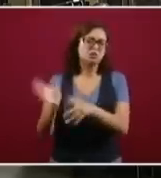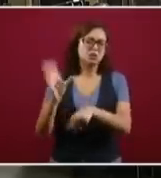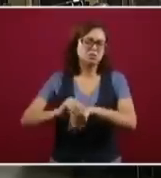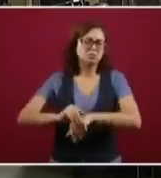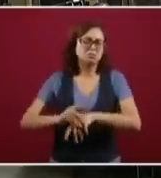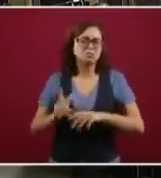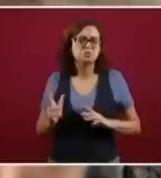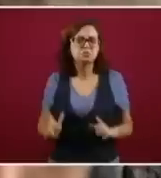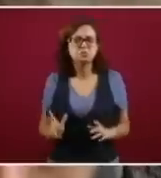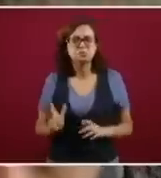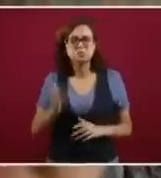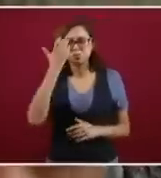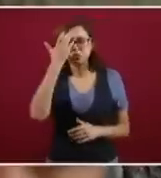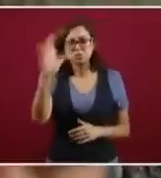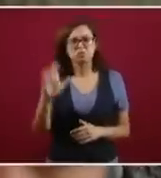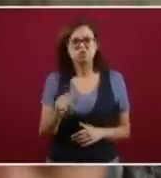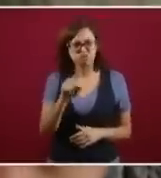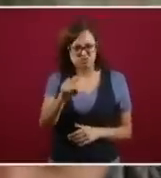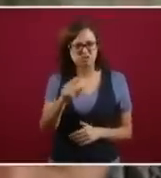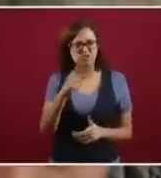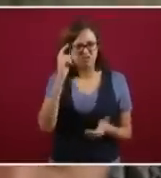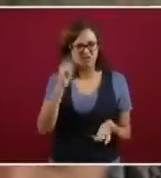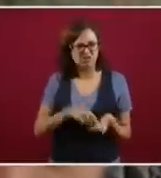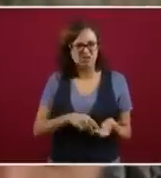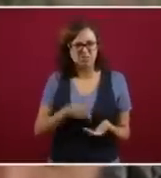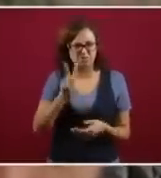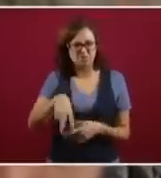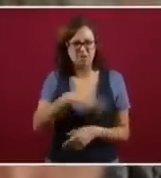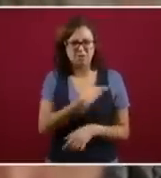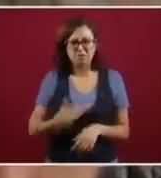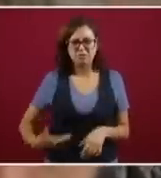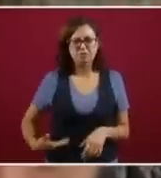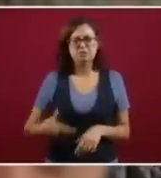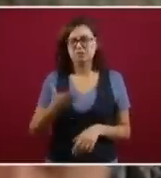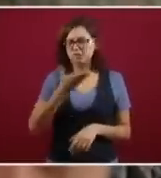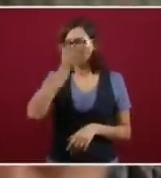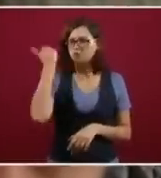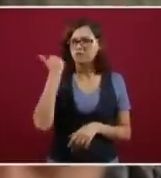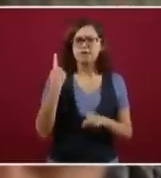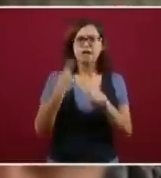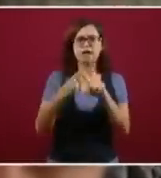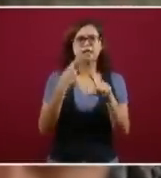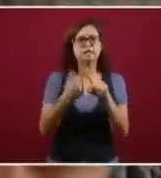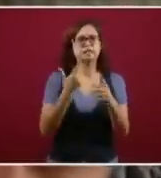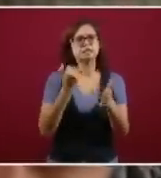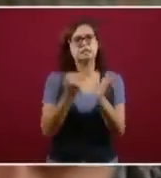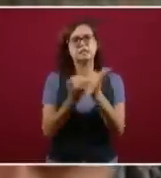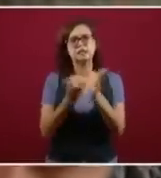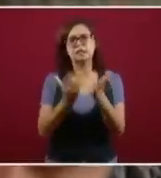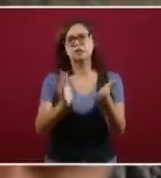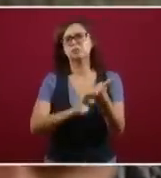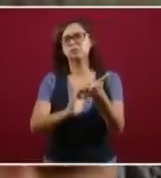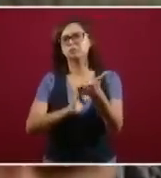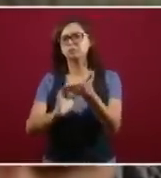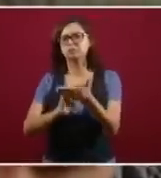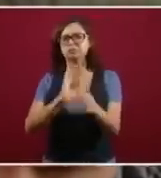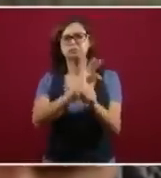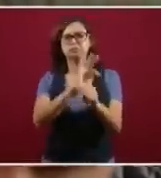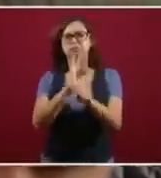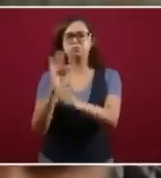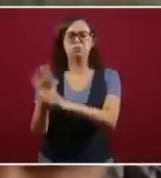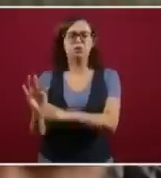que él desconocía. ¿Usted cree esta versión, que en efecto el presidente no sabía a quienes se le estaban condonando